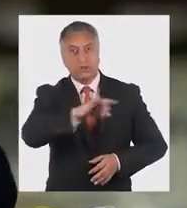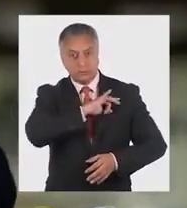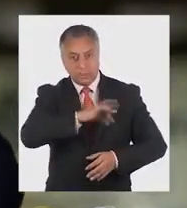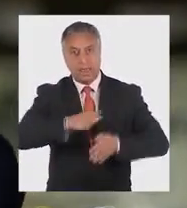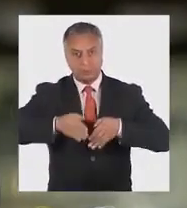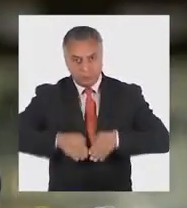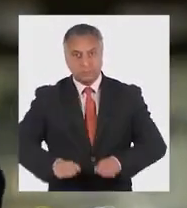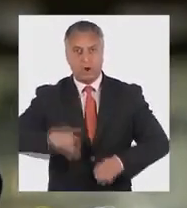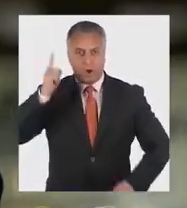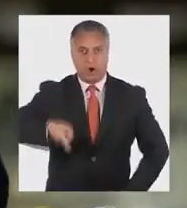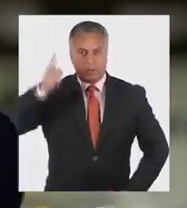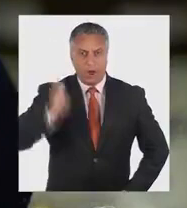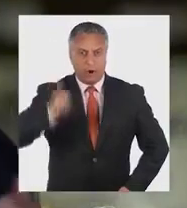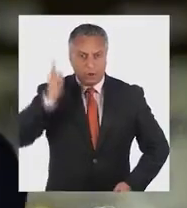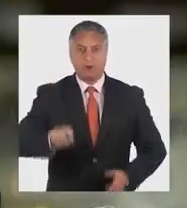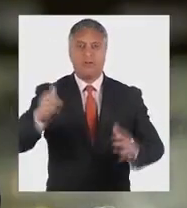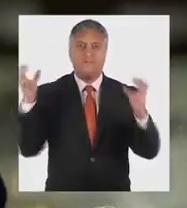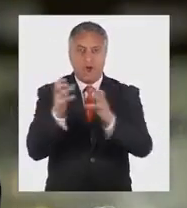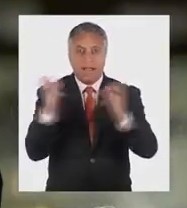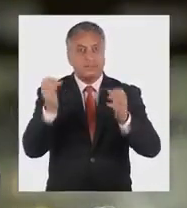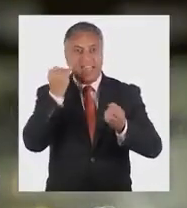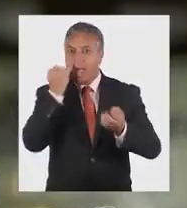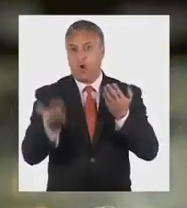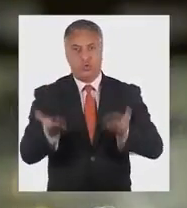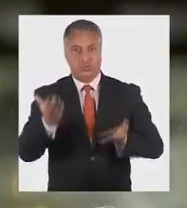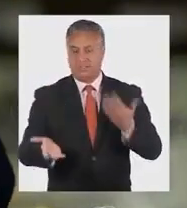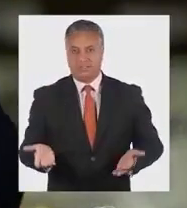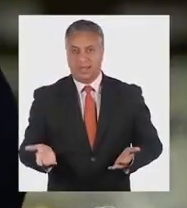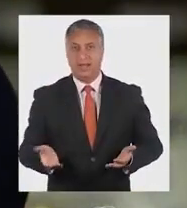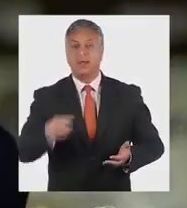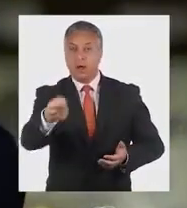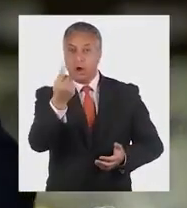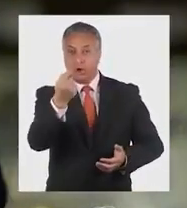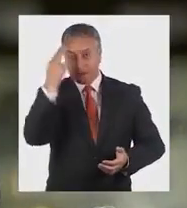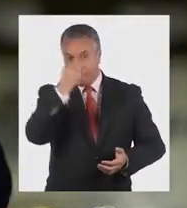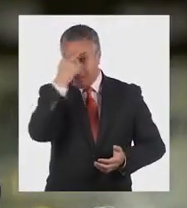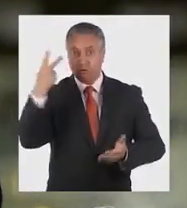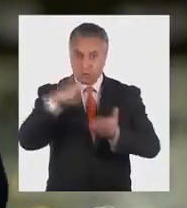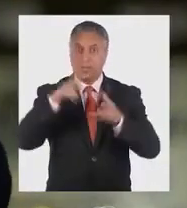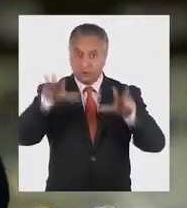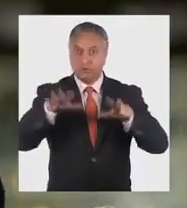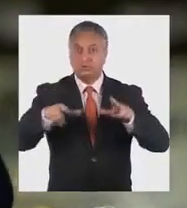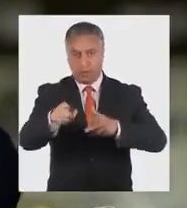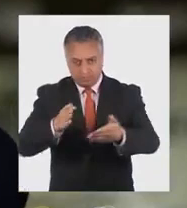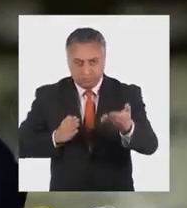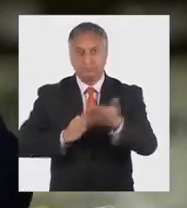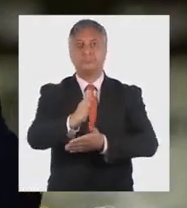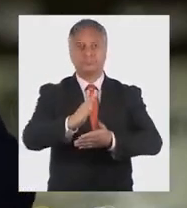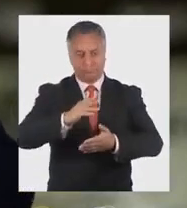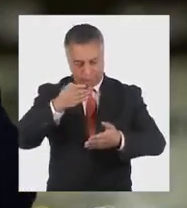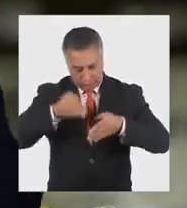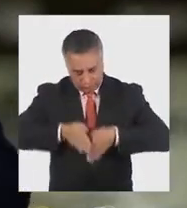que Chile fue refundado en dictadura, con violencia e injusticia. El 11 de marzo de 2018 comenzará una